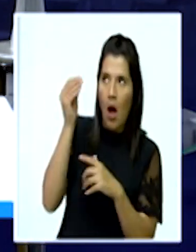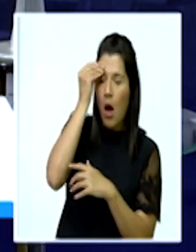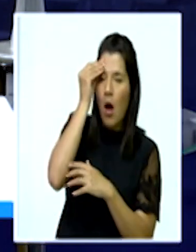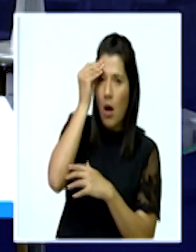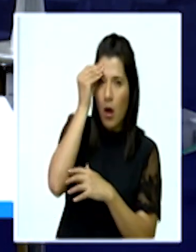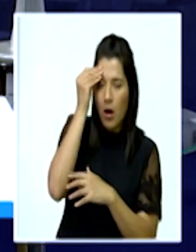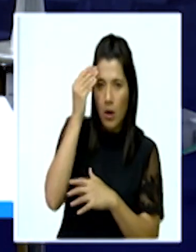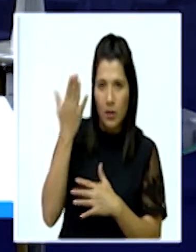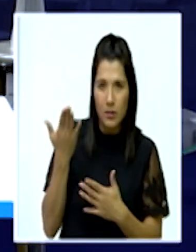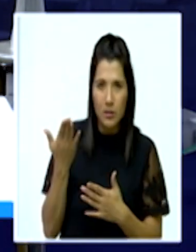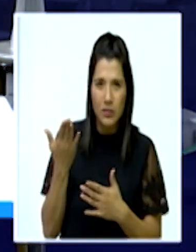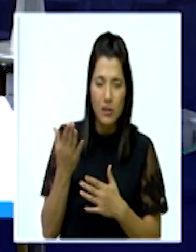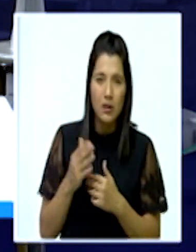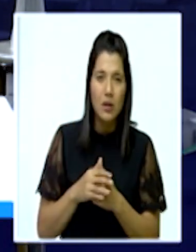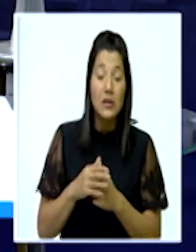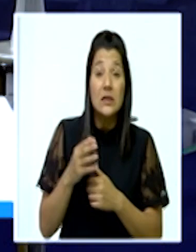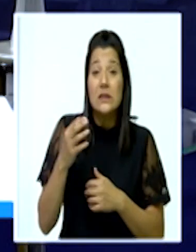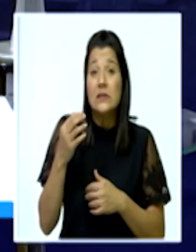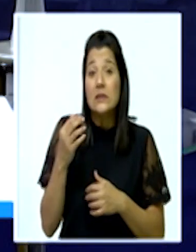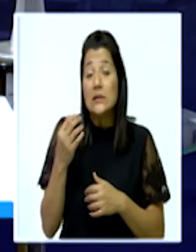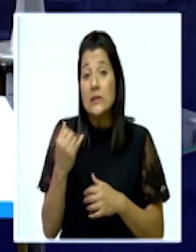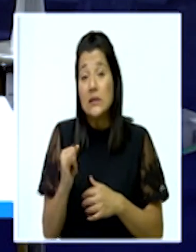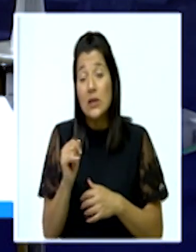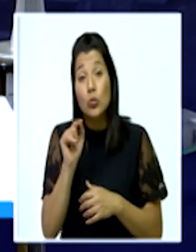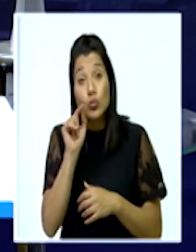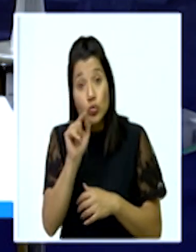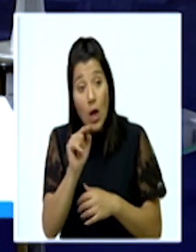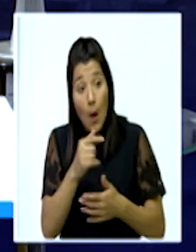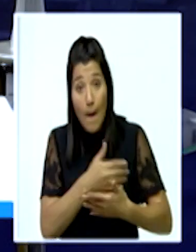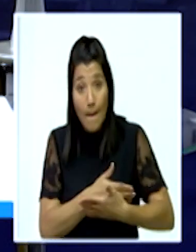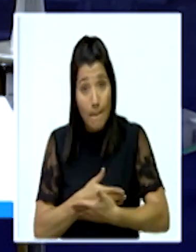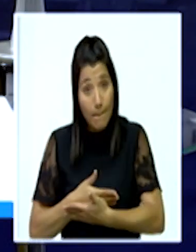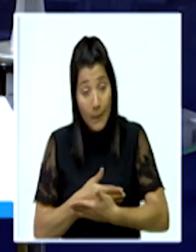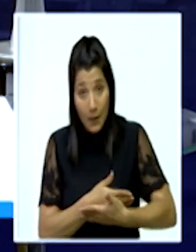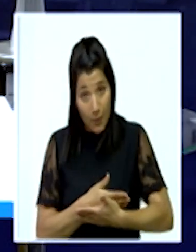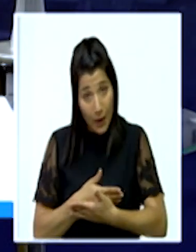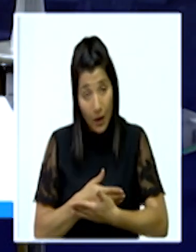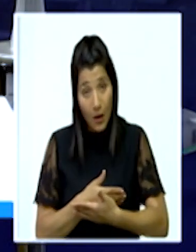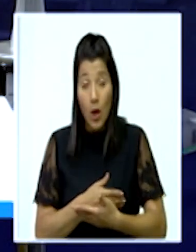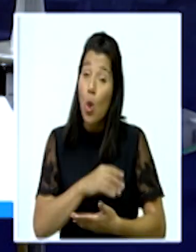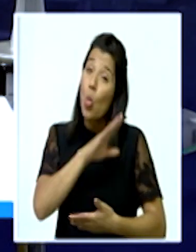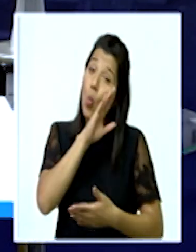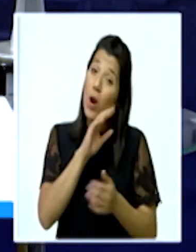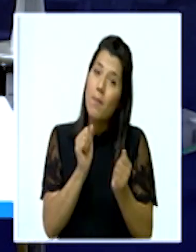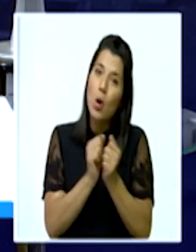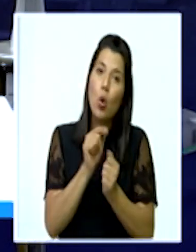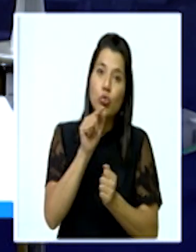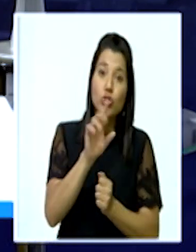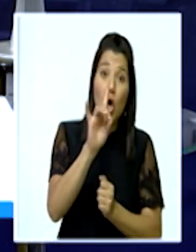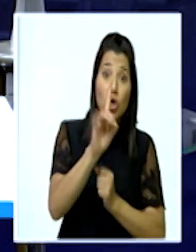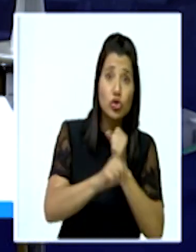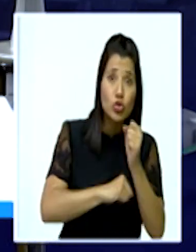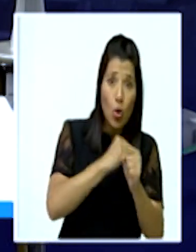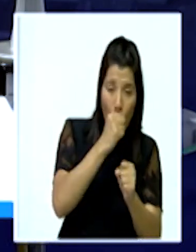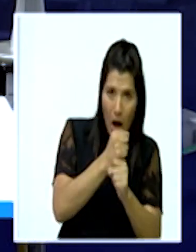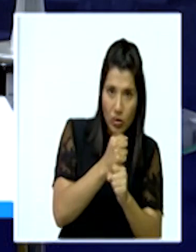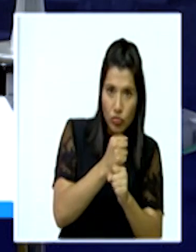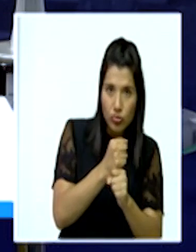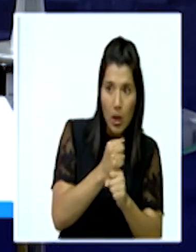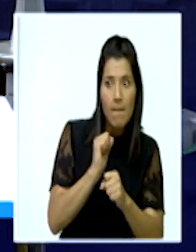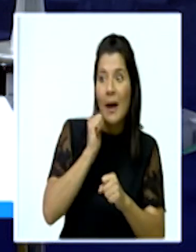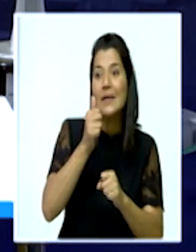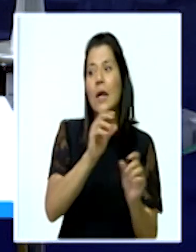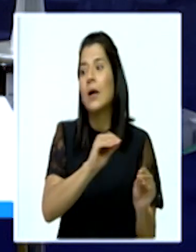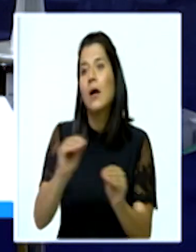si hay una costumbre, si usted un bebé duerme con usted durante 8 años y lo quiere pasar al cuarto, pues es